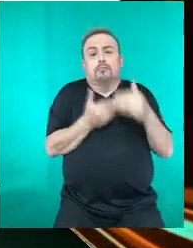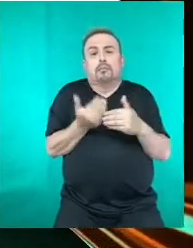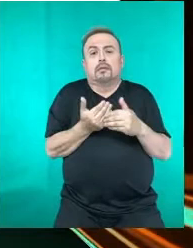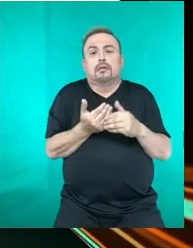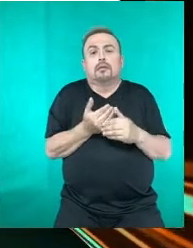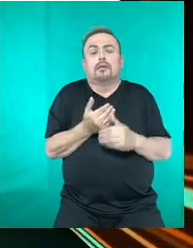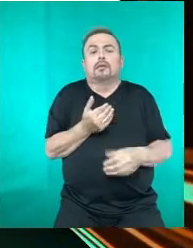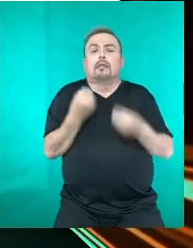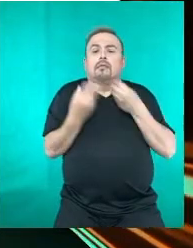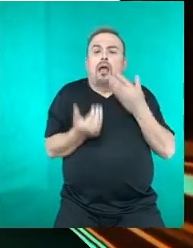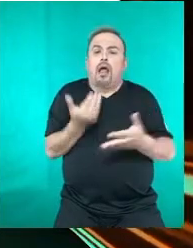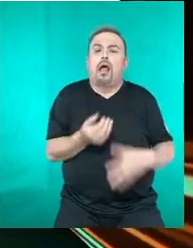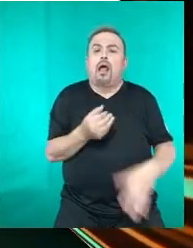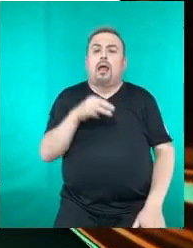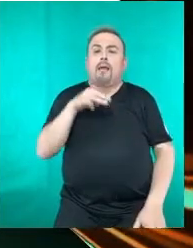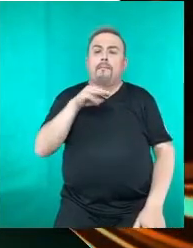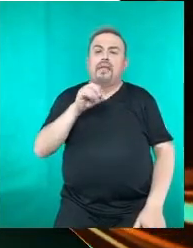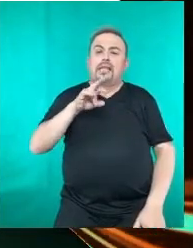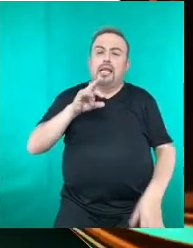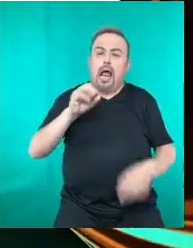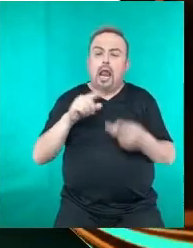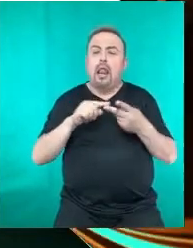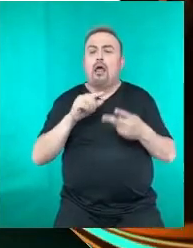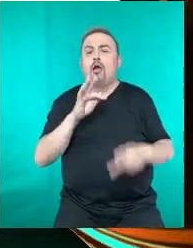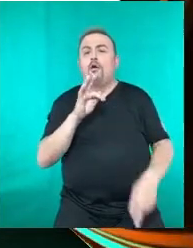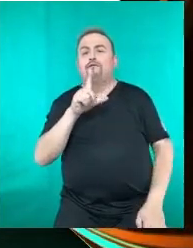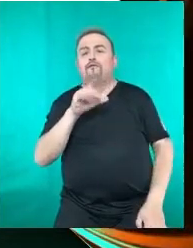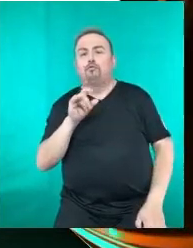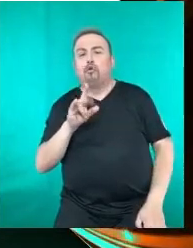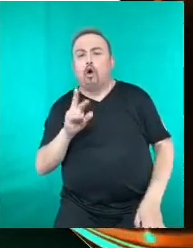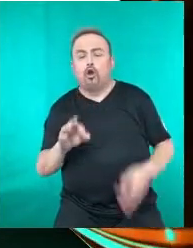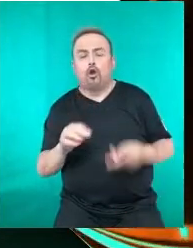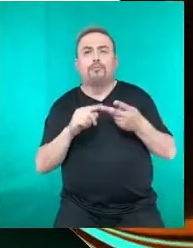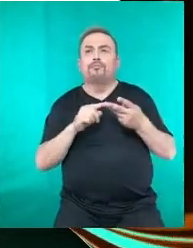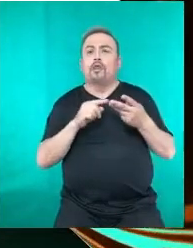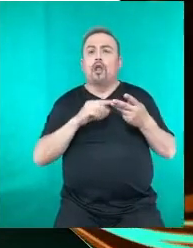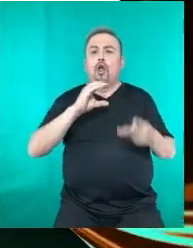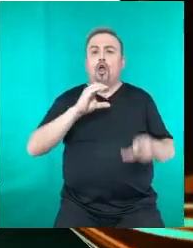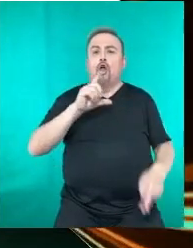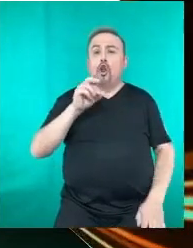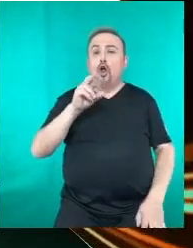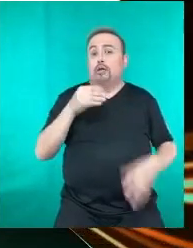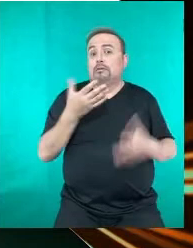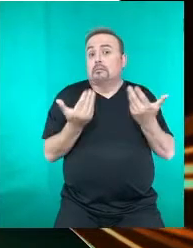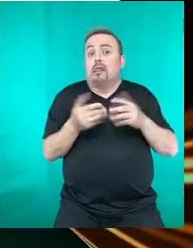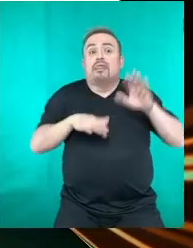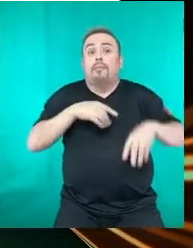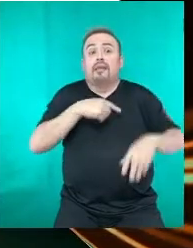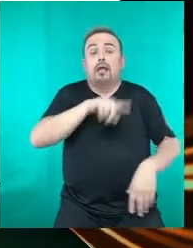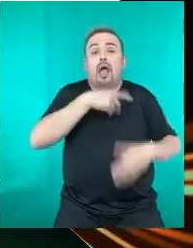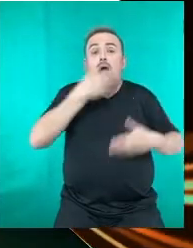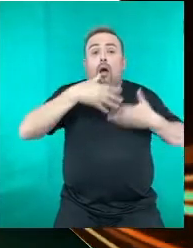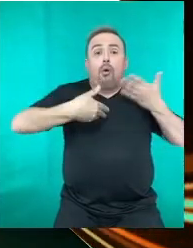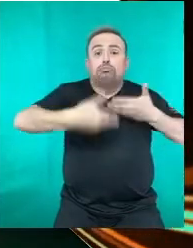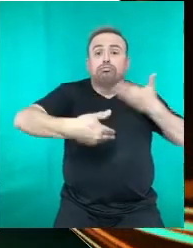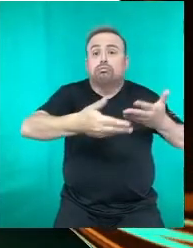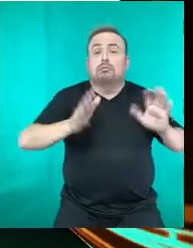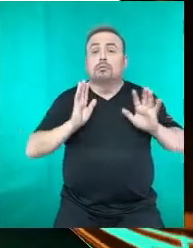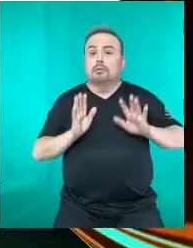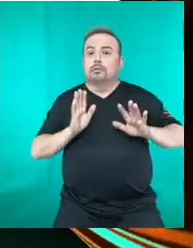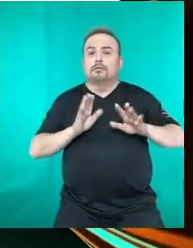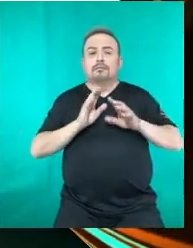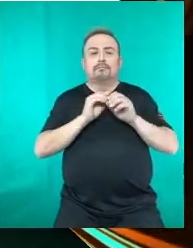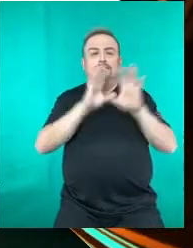remineralización, adición de flúor, cloro o lo que sea requerido para el consumo que se le va a dar. Eso es a grandes rasgos